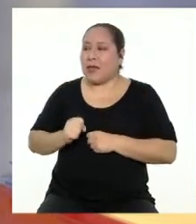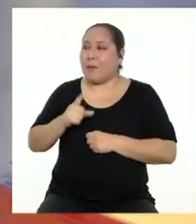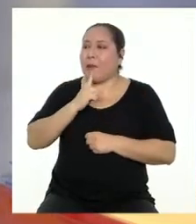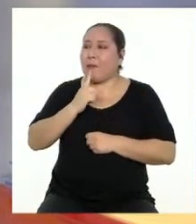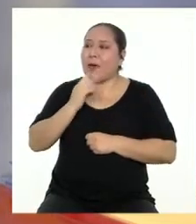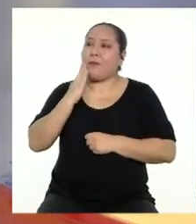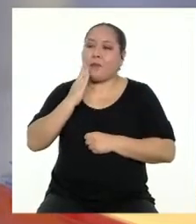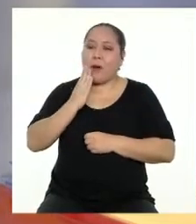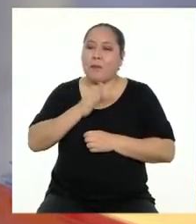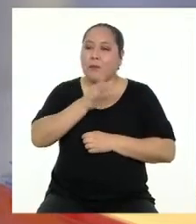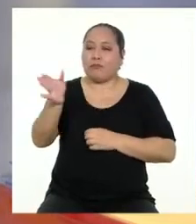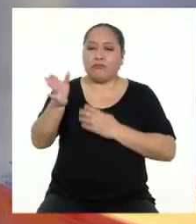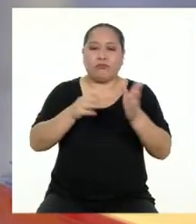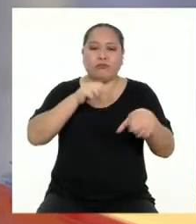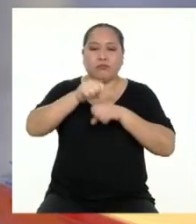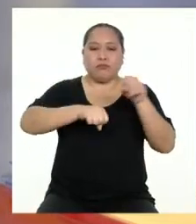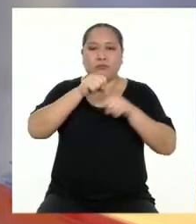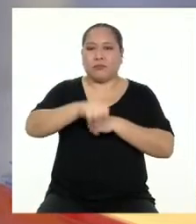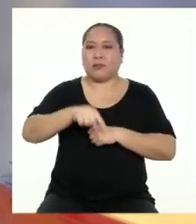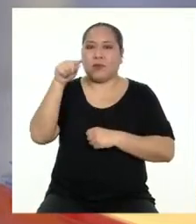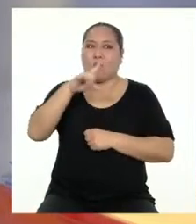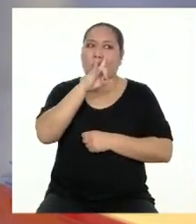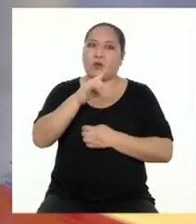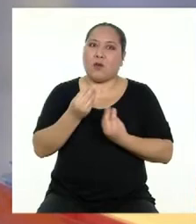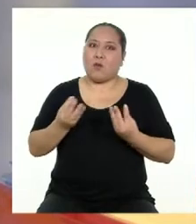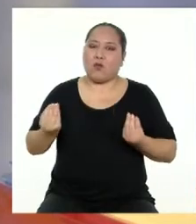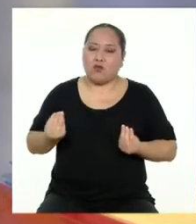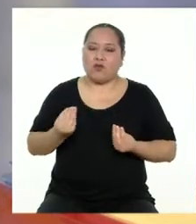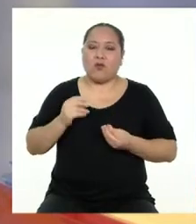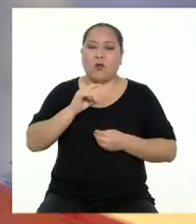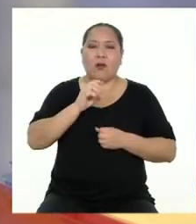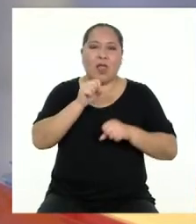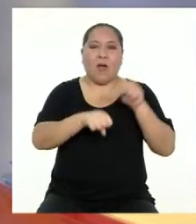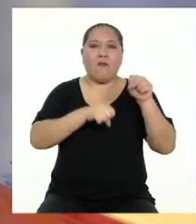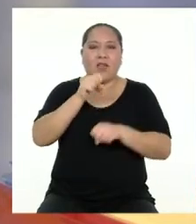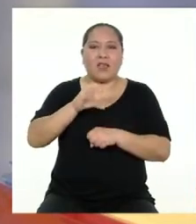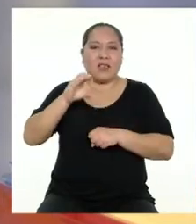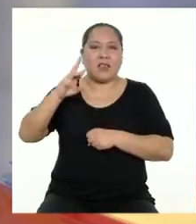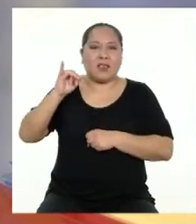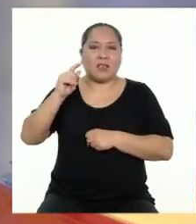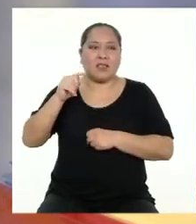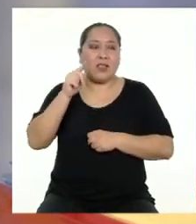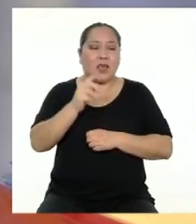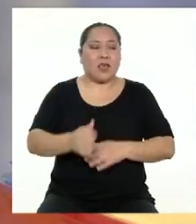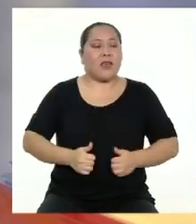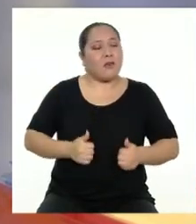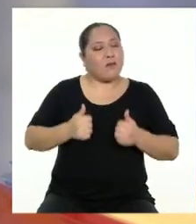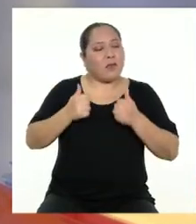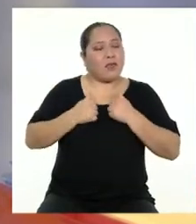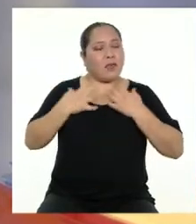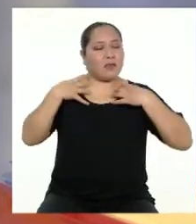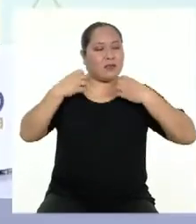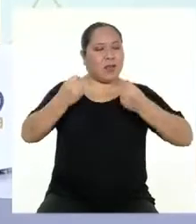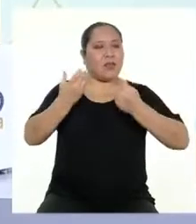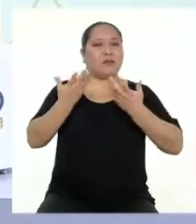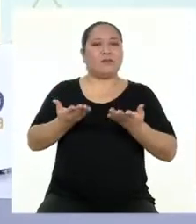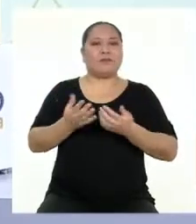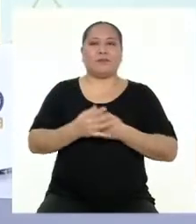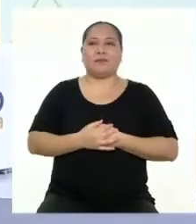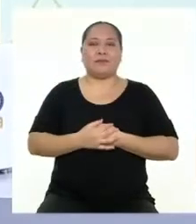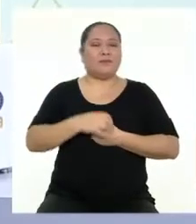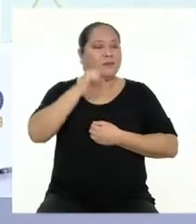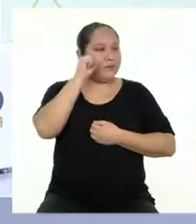registrar los gastos realizados y los ingresos percibidos en un determinado periodo de tiempo. Es recomendable también que las fechas en que